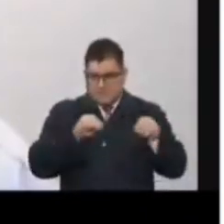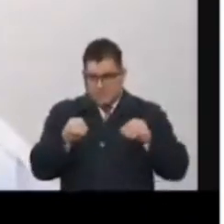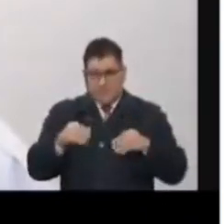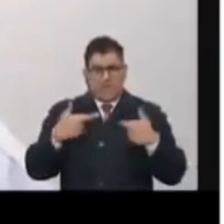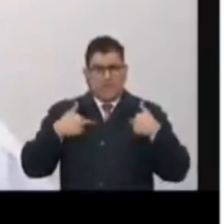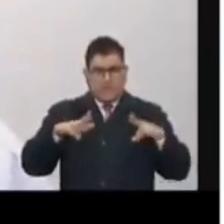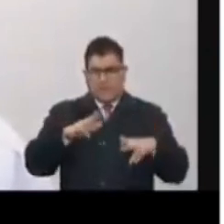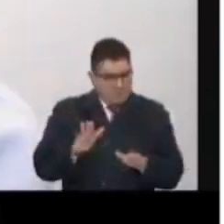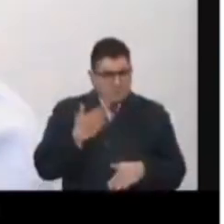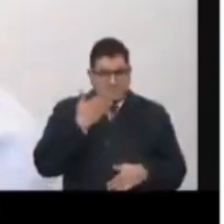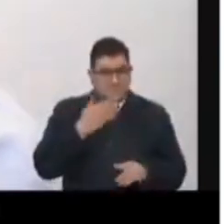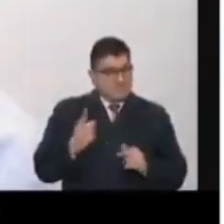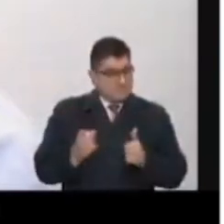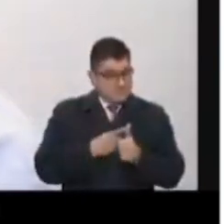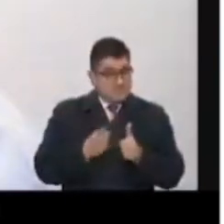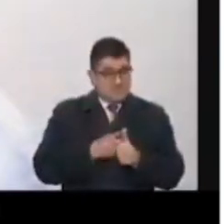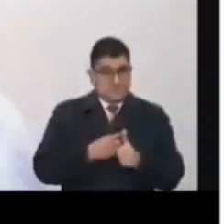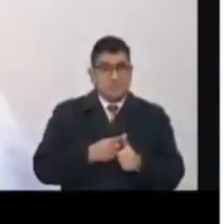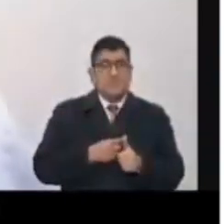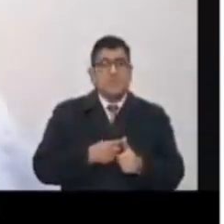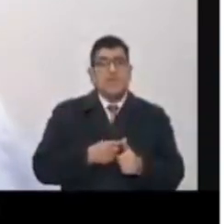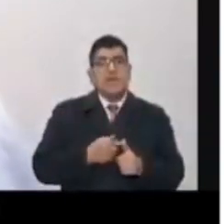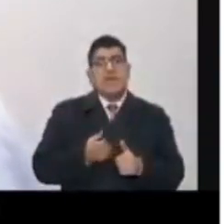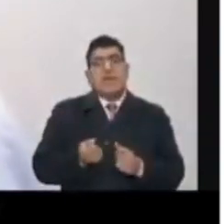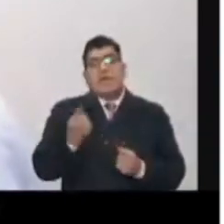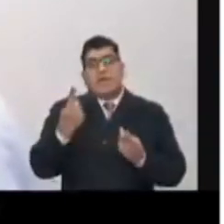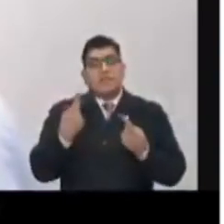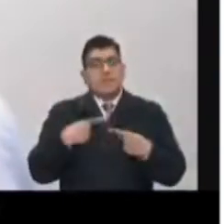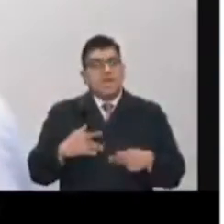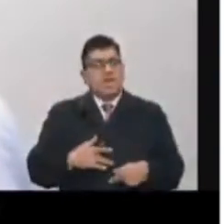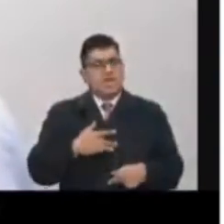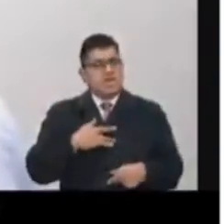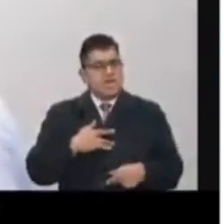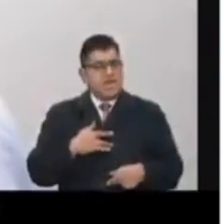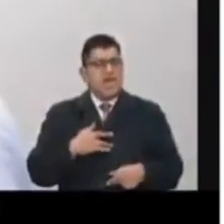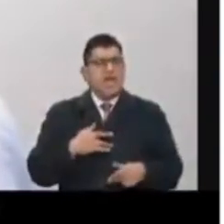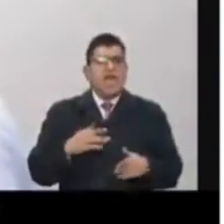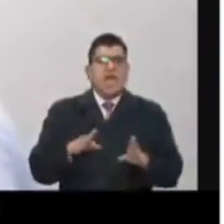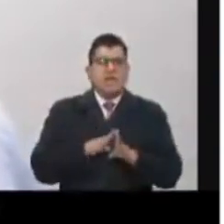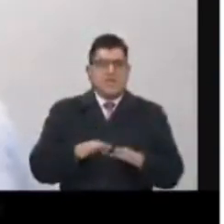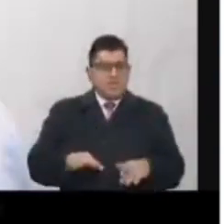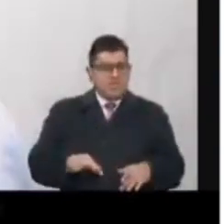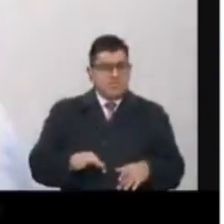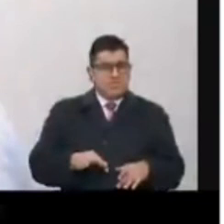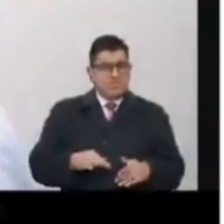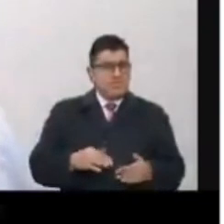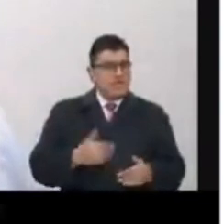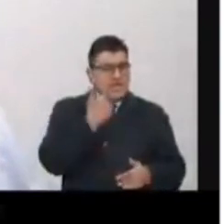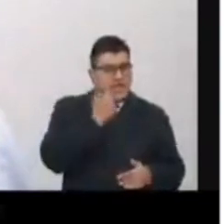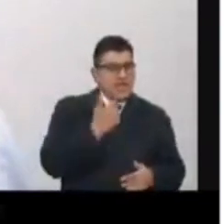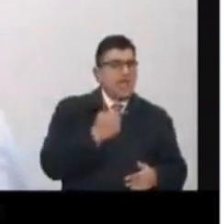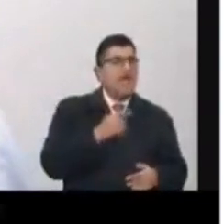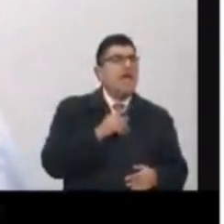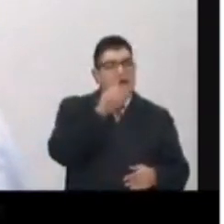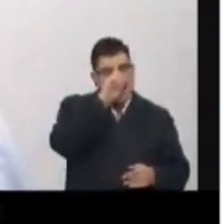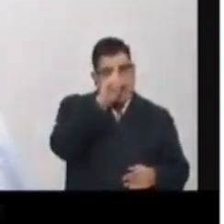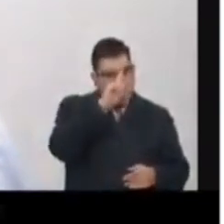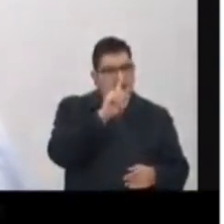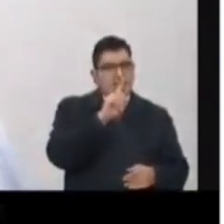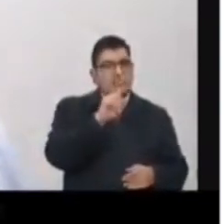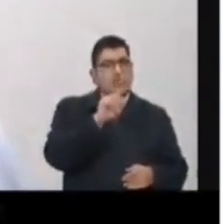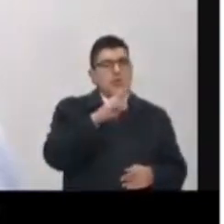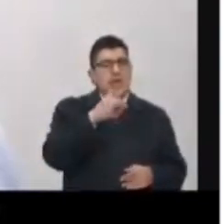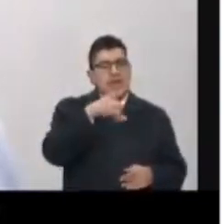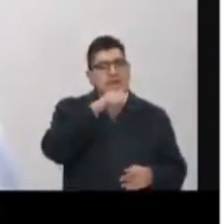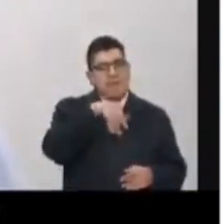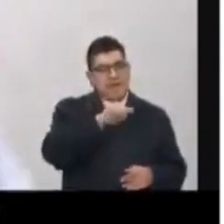de representación proporcional los claros intentos del consejero murayama de la consejera zavala y del consejero